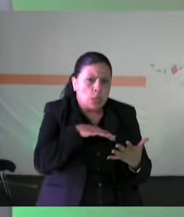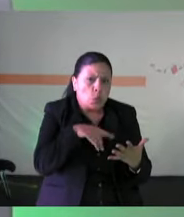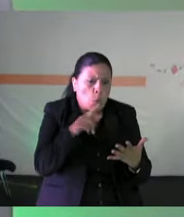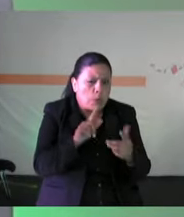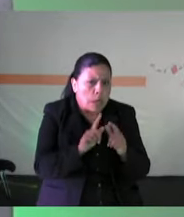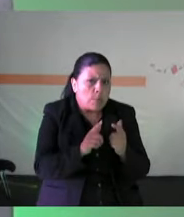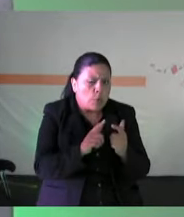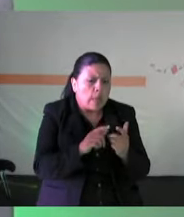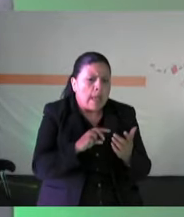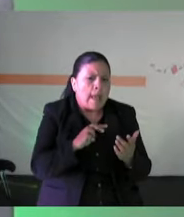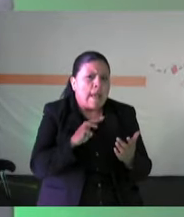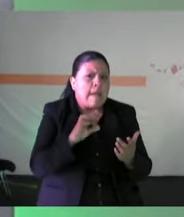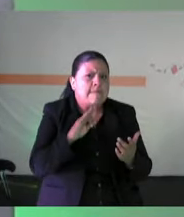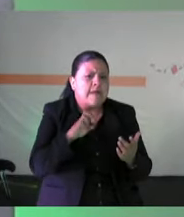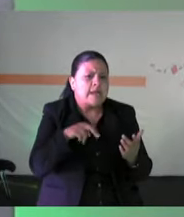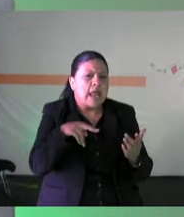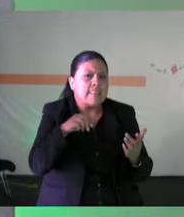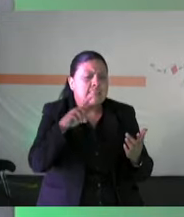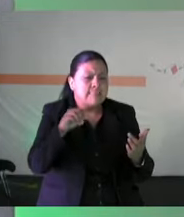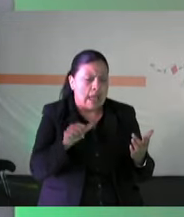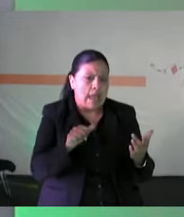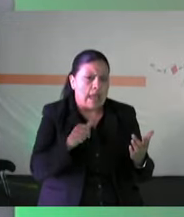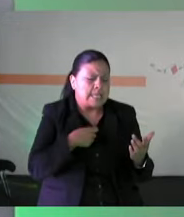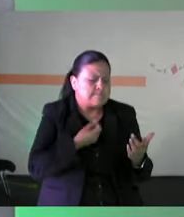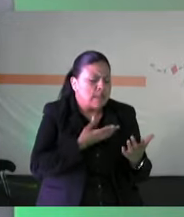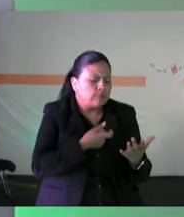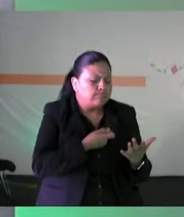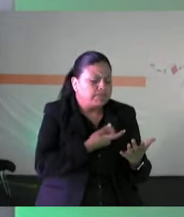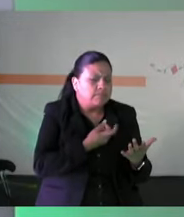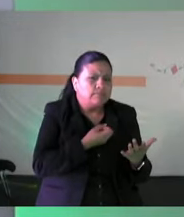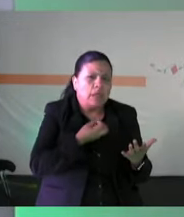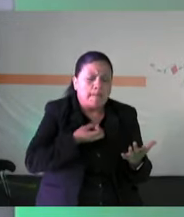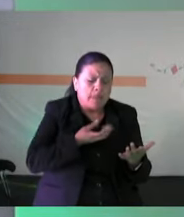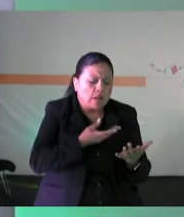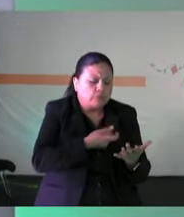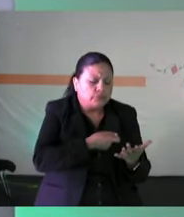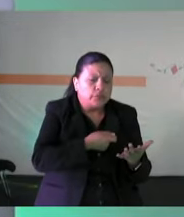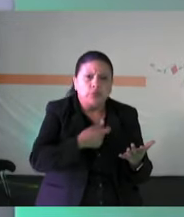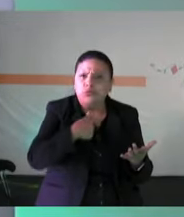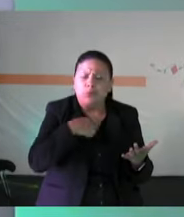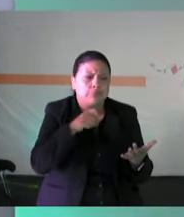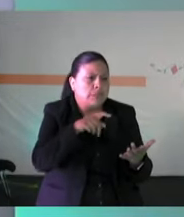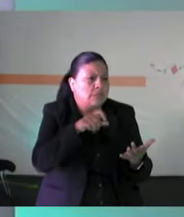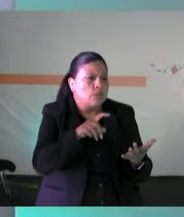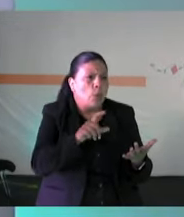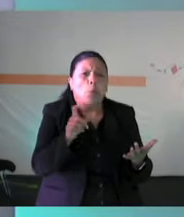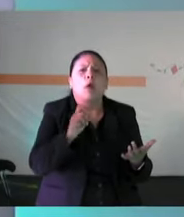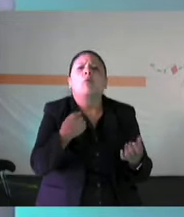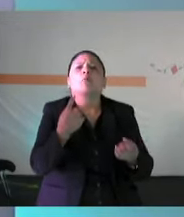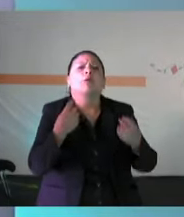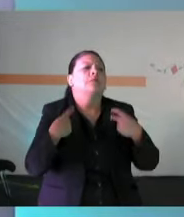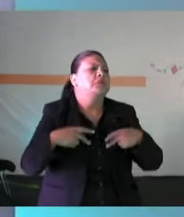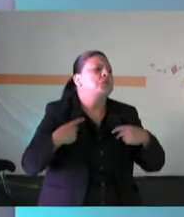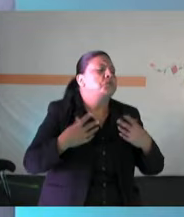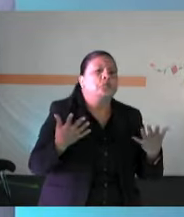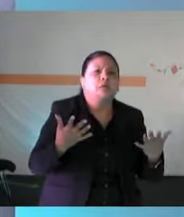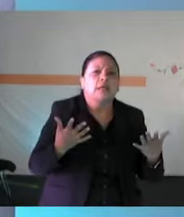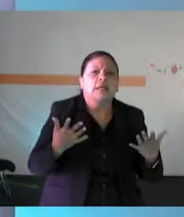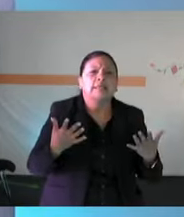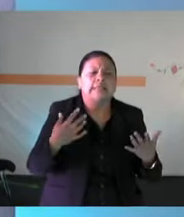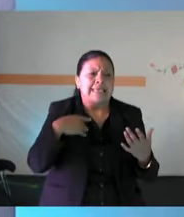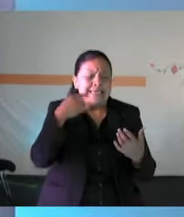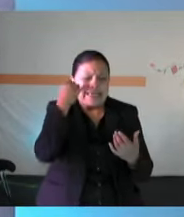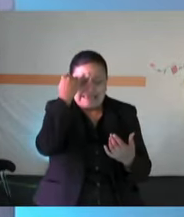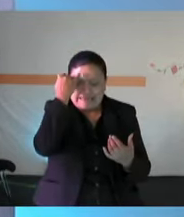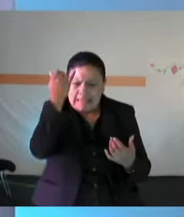pudo hacer esto, o sea, si ella pudo transgredir el mundo de esta manera, yo también lo quiero hacer. No sé si lo podemos hacer o no, pero muchos tomamos